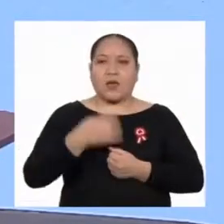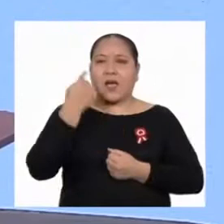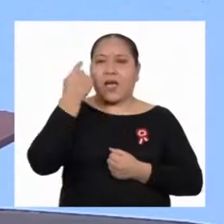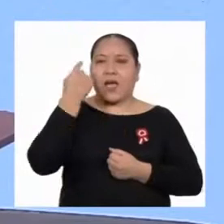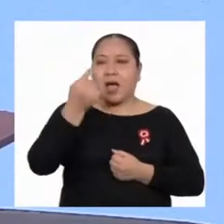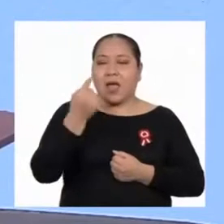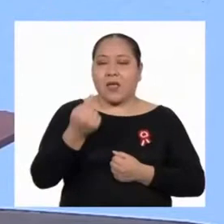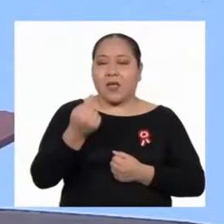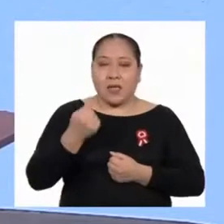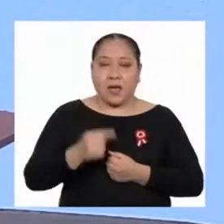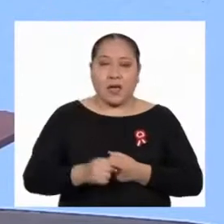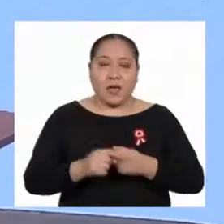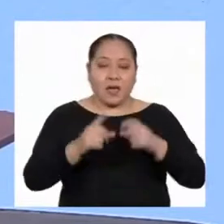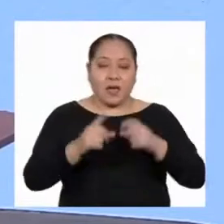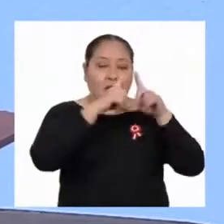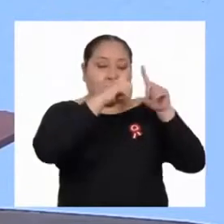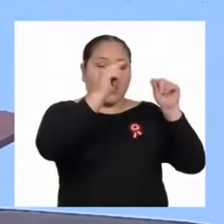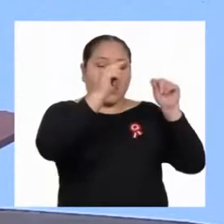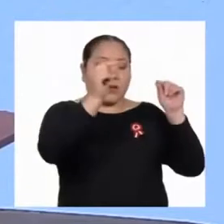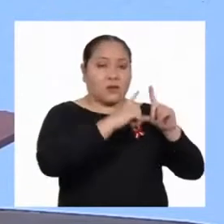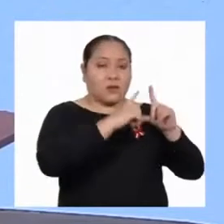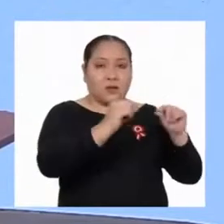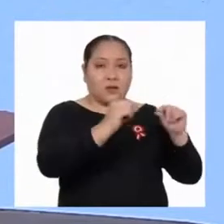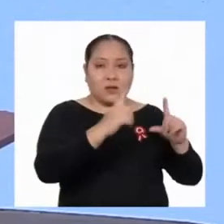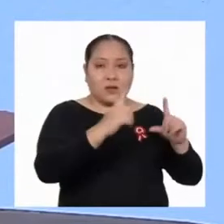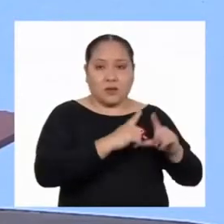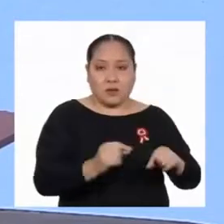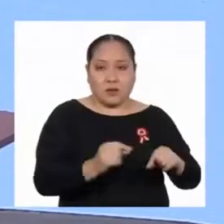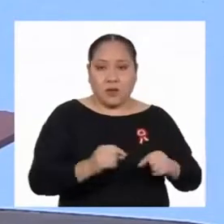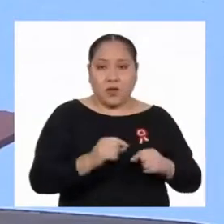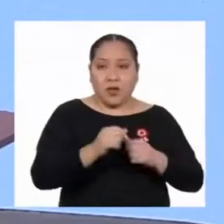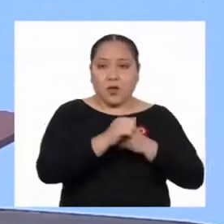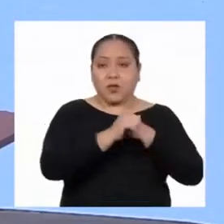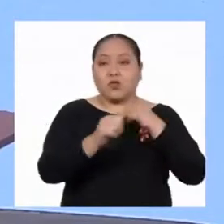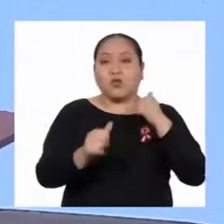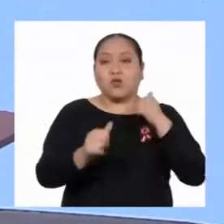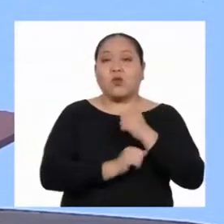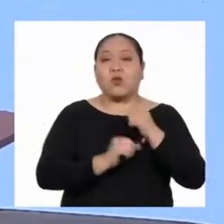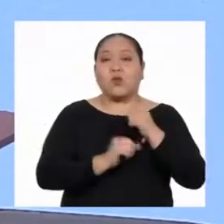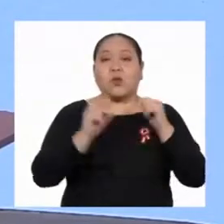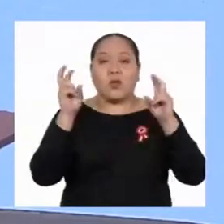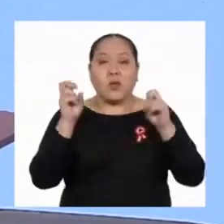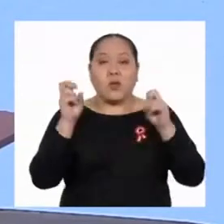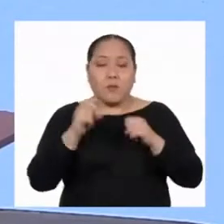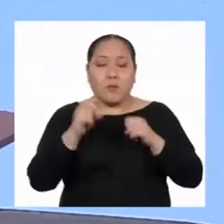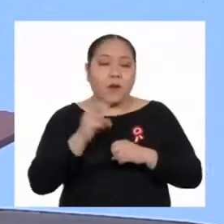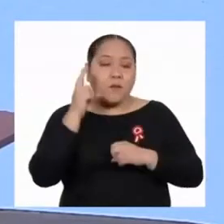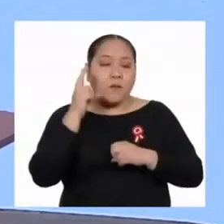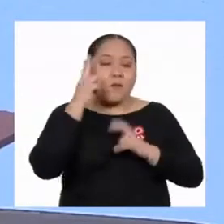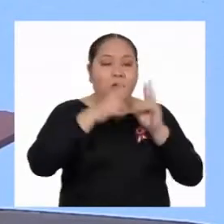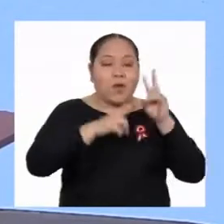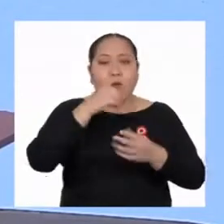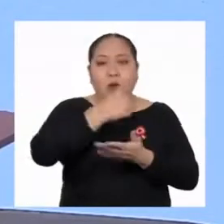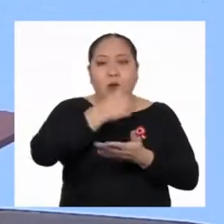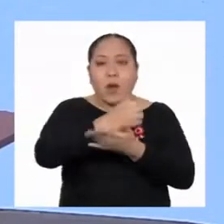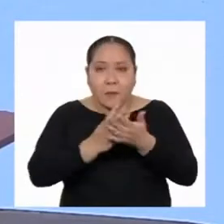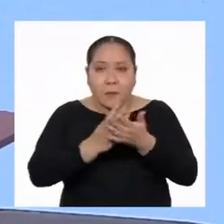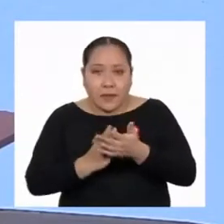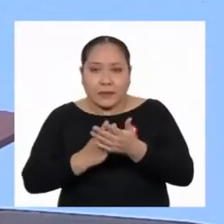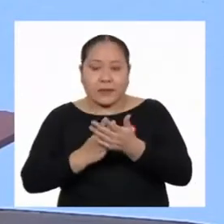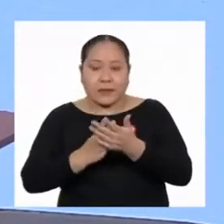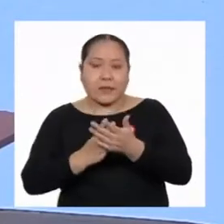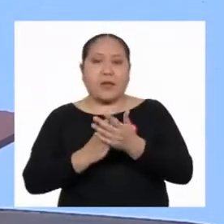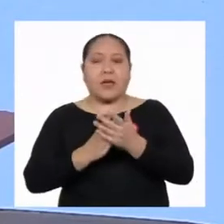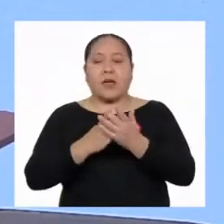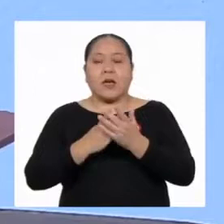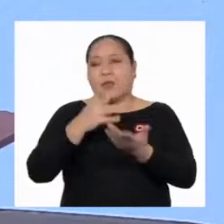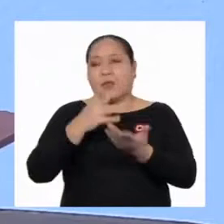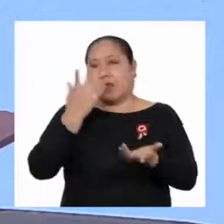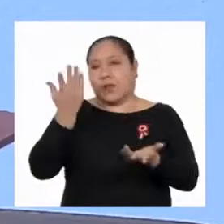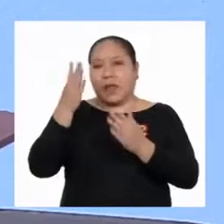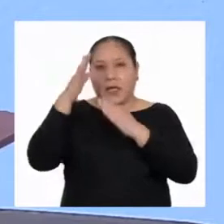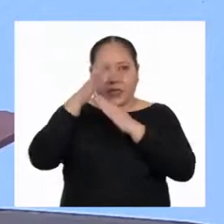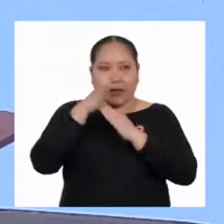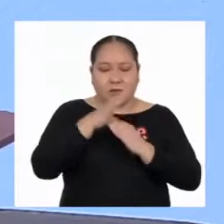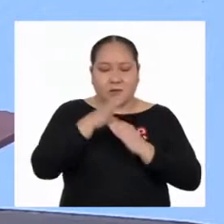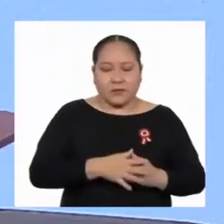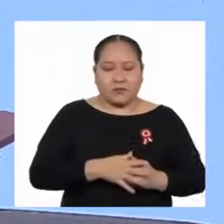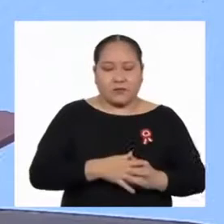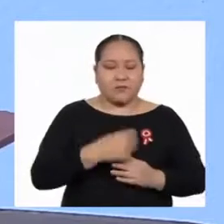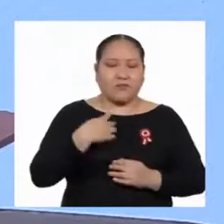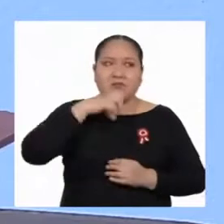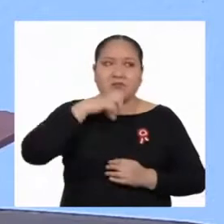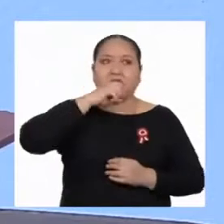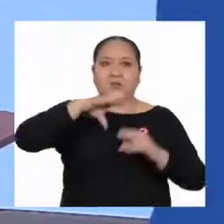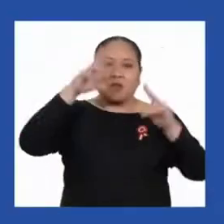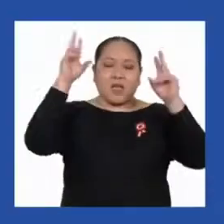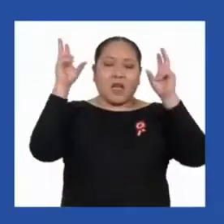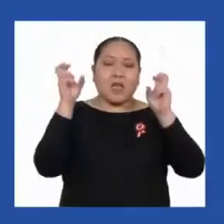Cada subtema aborda un aspecto de la discriminación. Entonces, podríamos decir que el